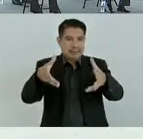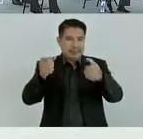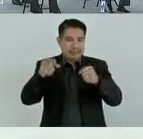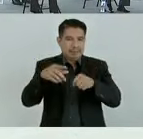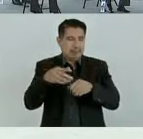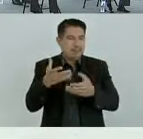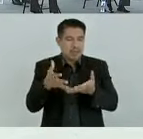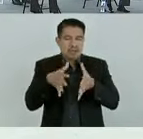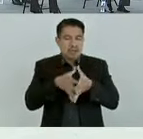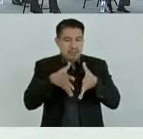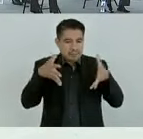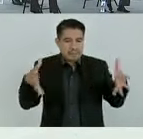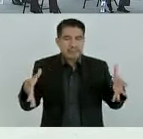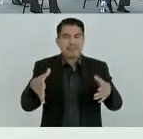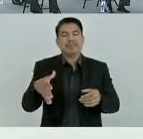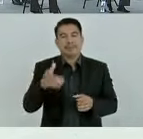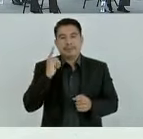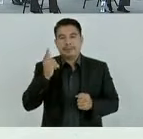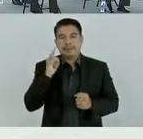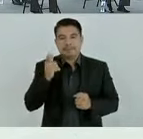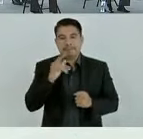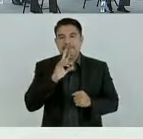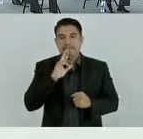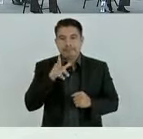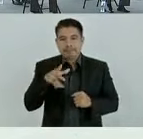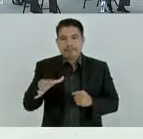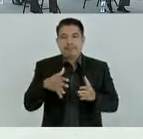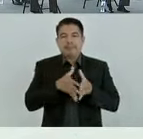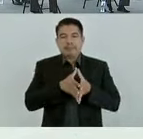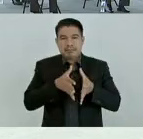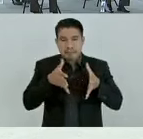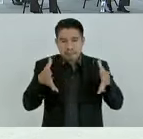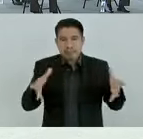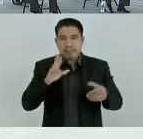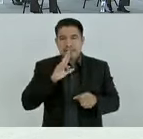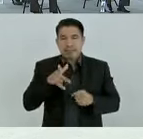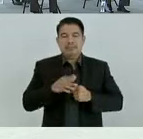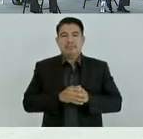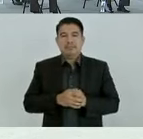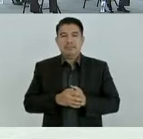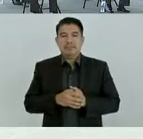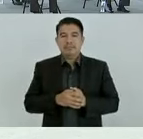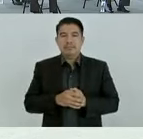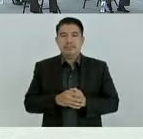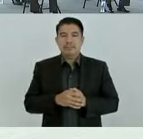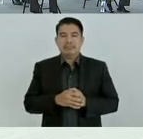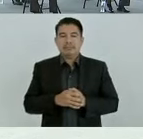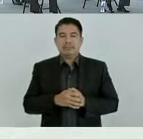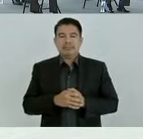Ya con eso se puede avanzar. Desde luego,